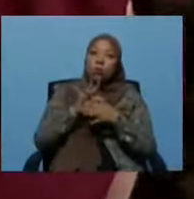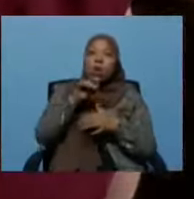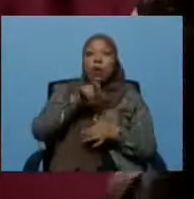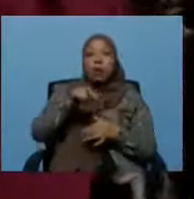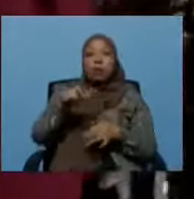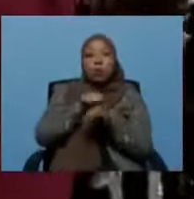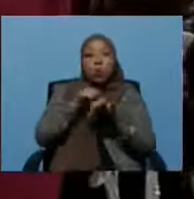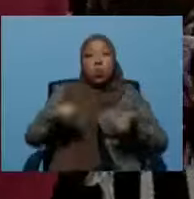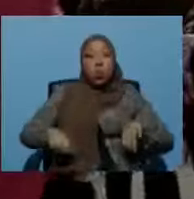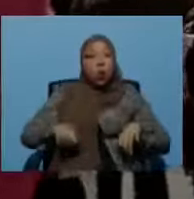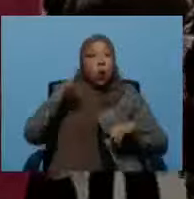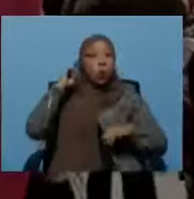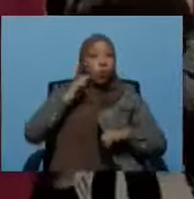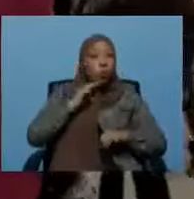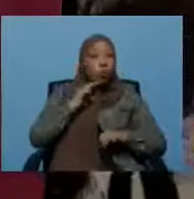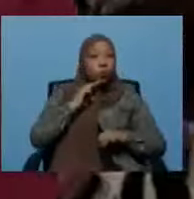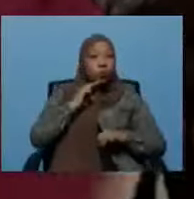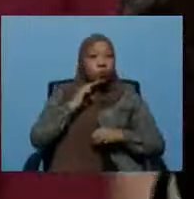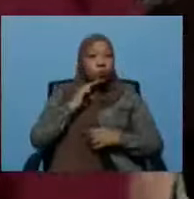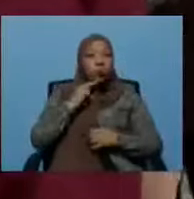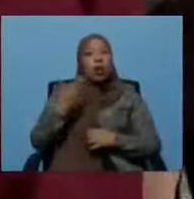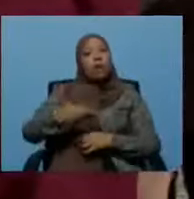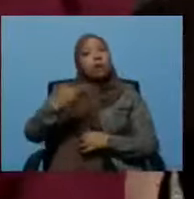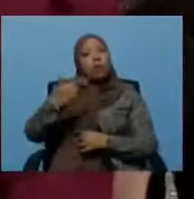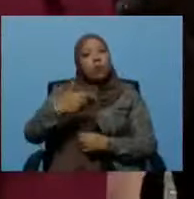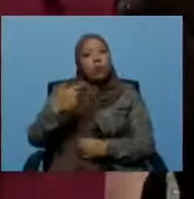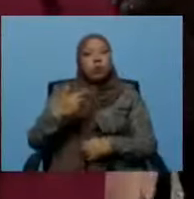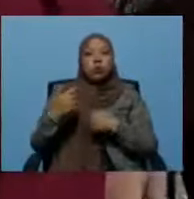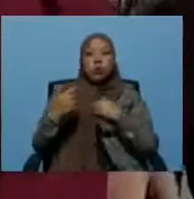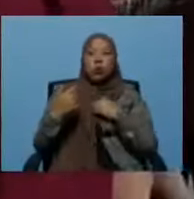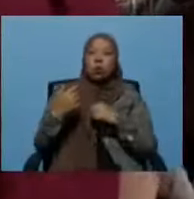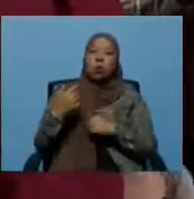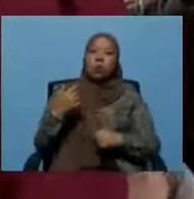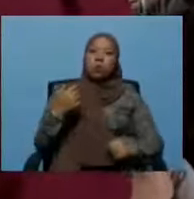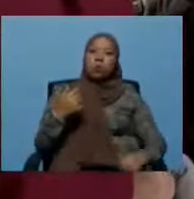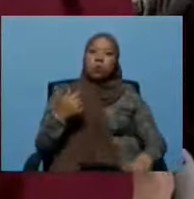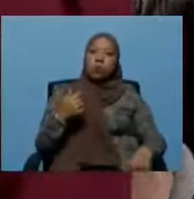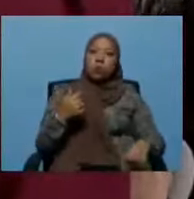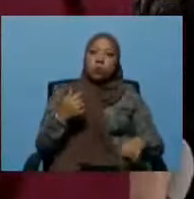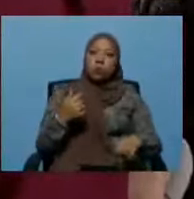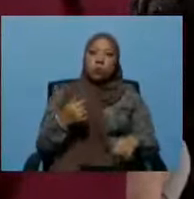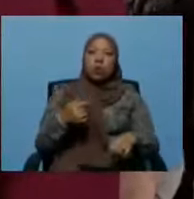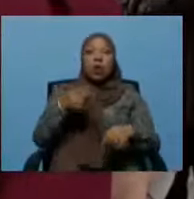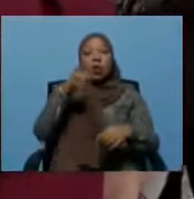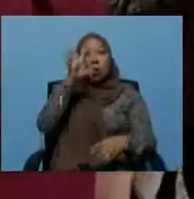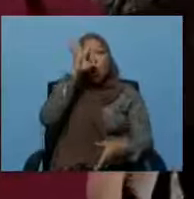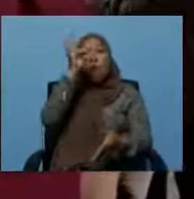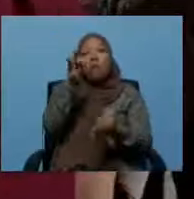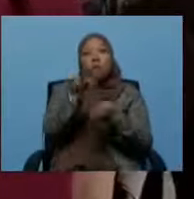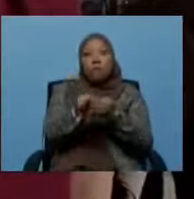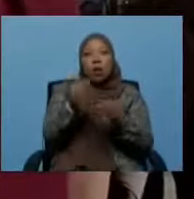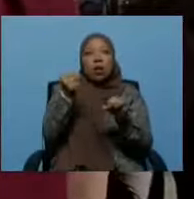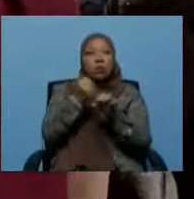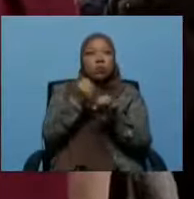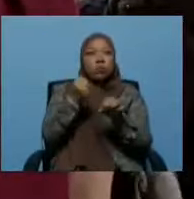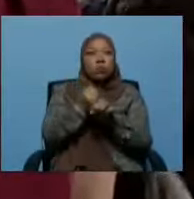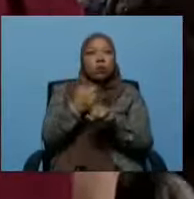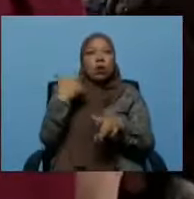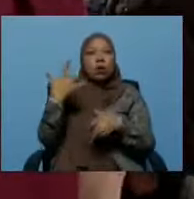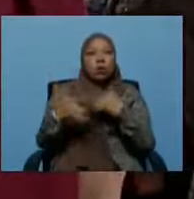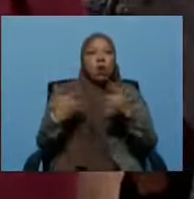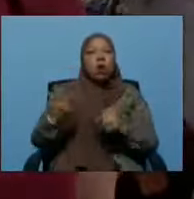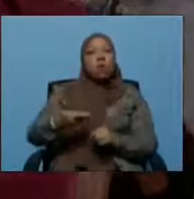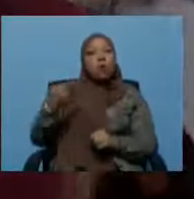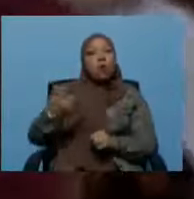Guardia Nacional, procede a imponerle esta importante condecoración que da fe de lo que ha sido